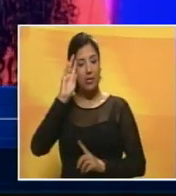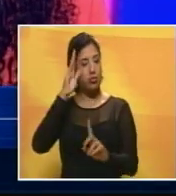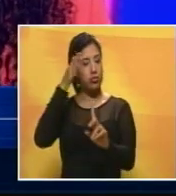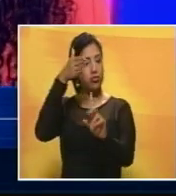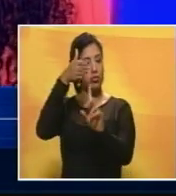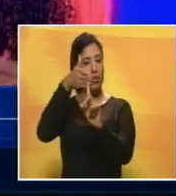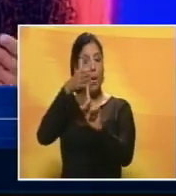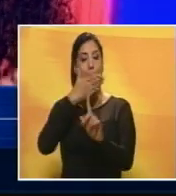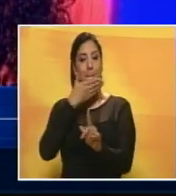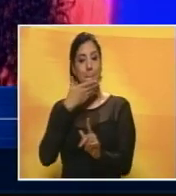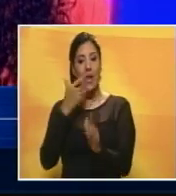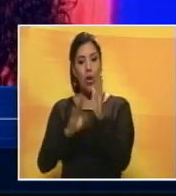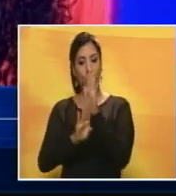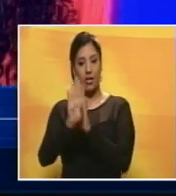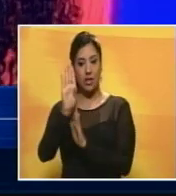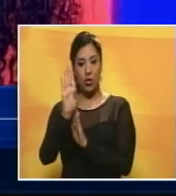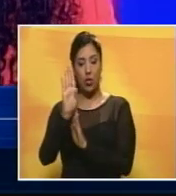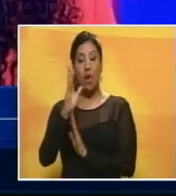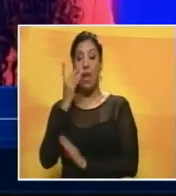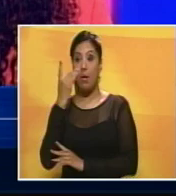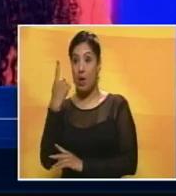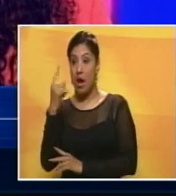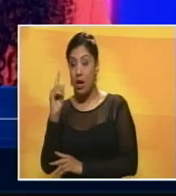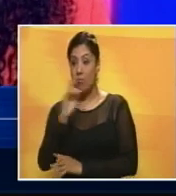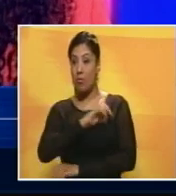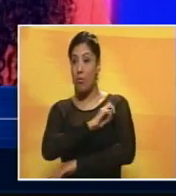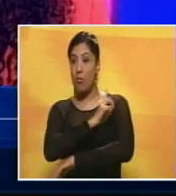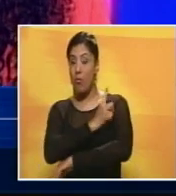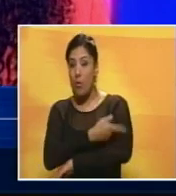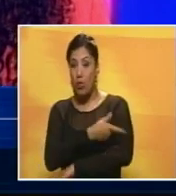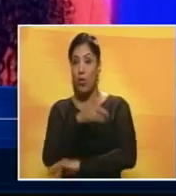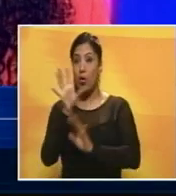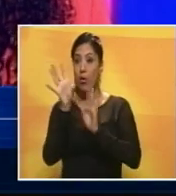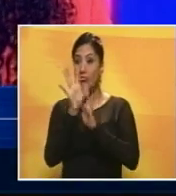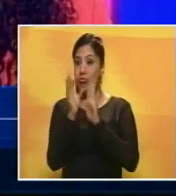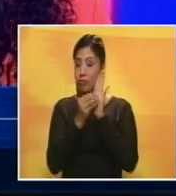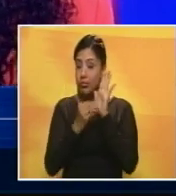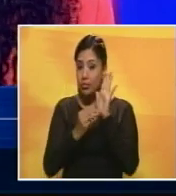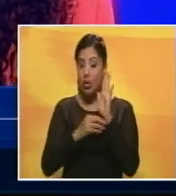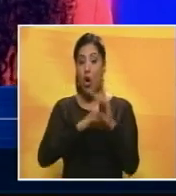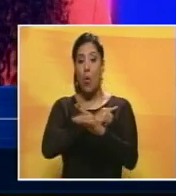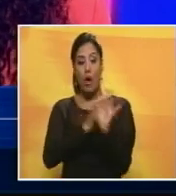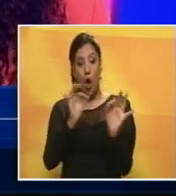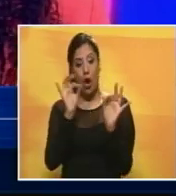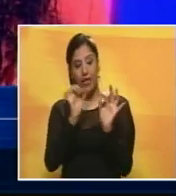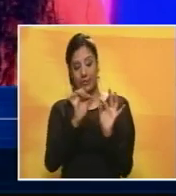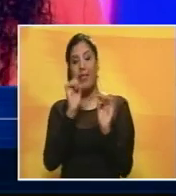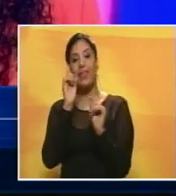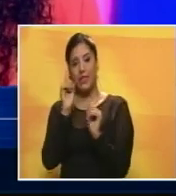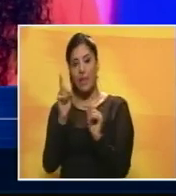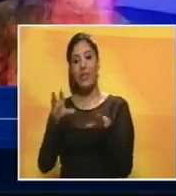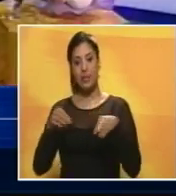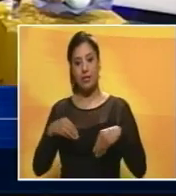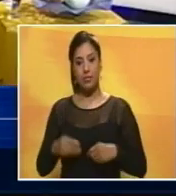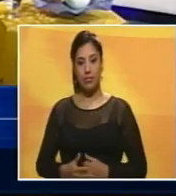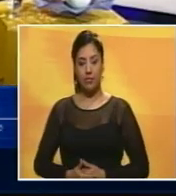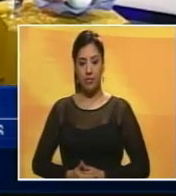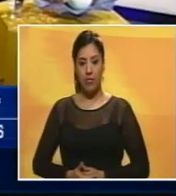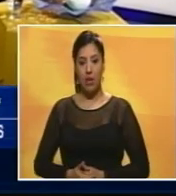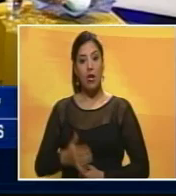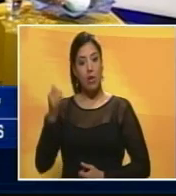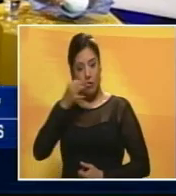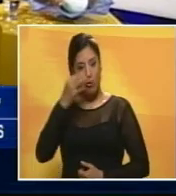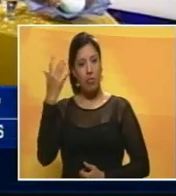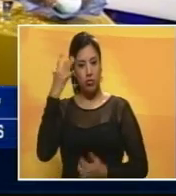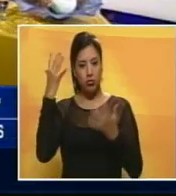enrumbe por el camino del desarrollo. Y si existen poderes constituidos, el poder originario también debe ser reconocido.